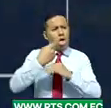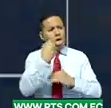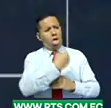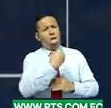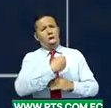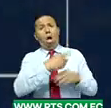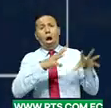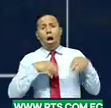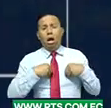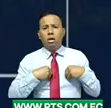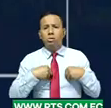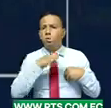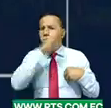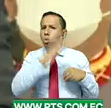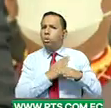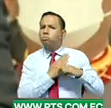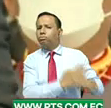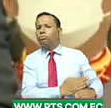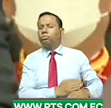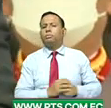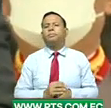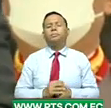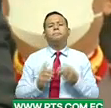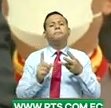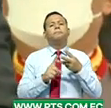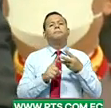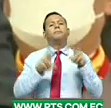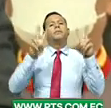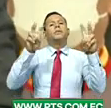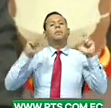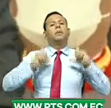Ecuador Luz en el ámbito de la salud. Nuestro plan,